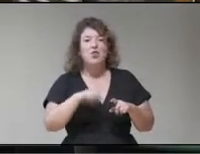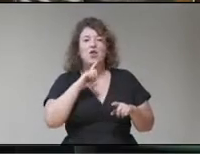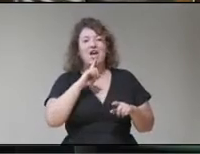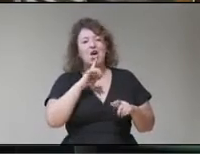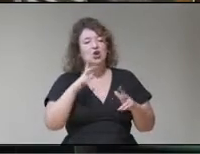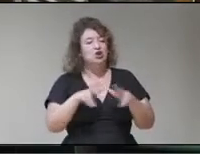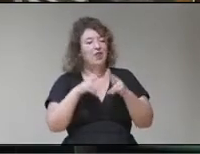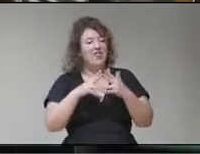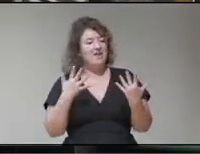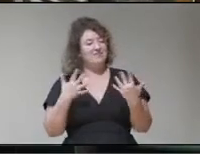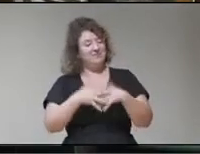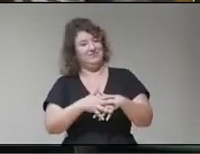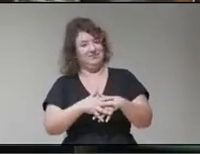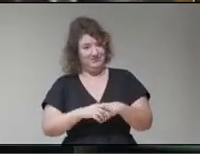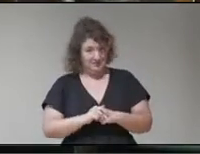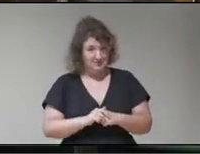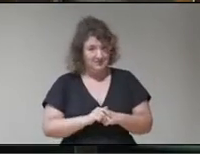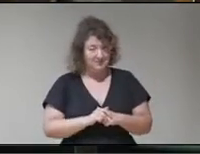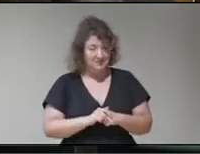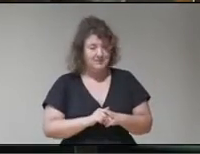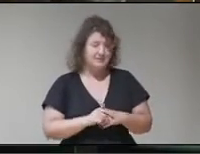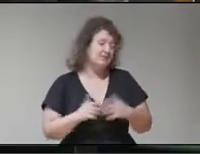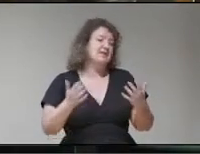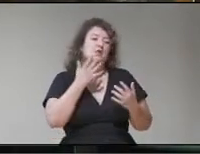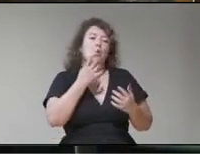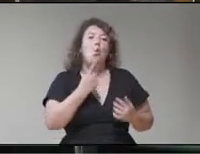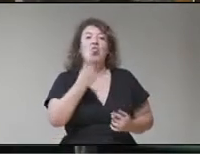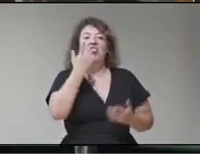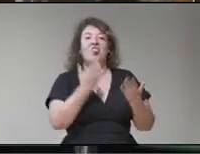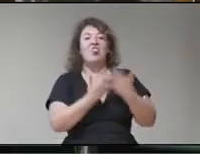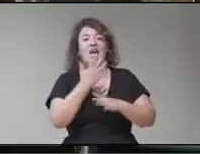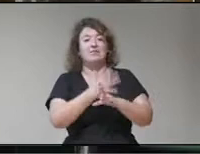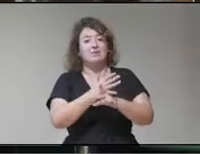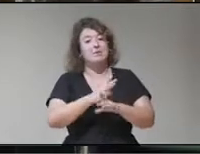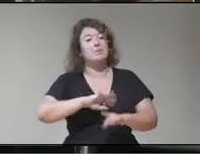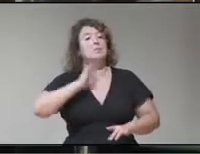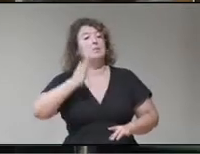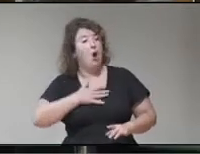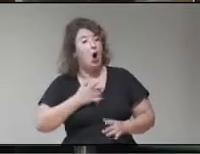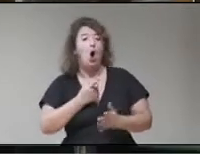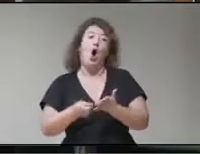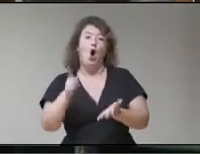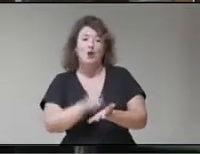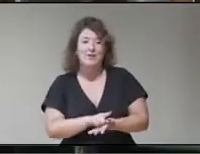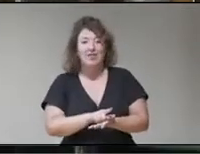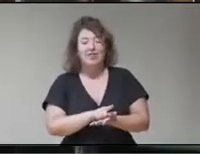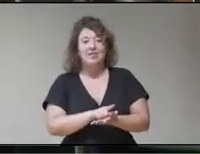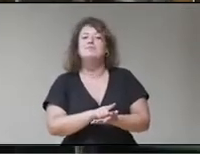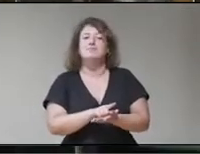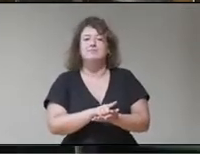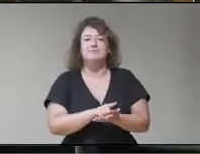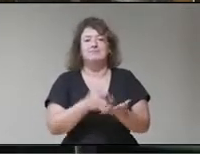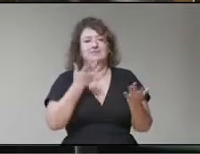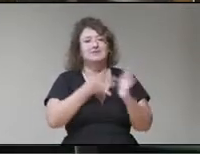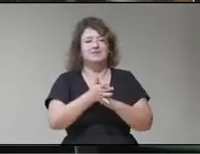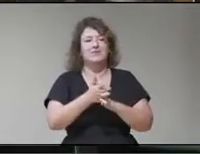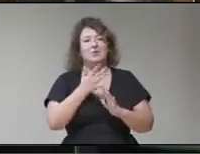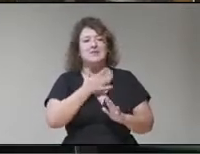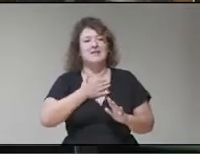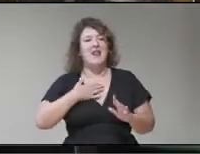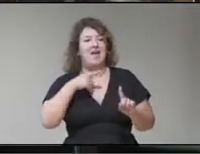social. Naturalmente, si tú lo haces un día y sabes que al día siguiente puedes hacerlo de nuevo, lógicamente tienes a quedarte con